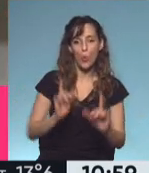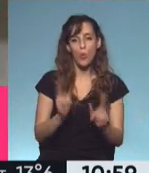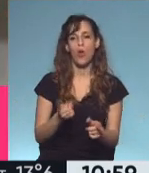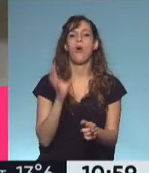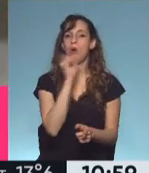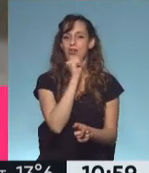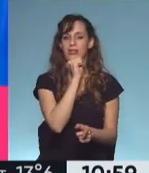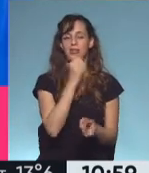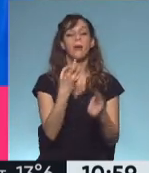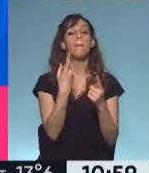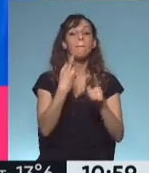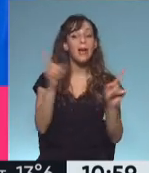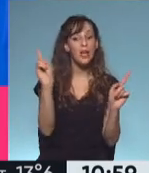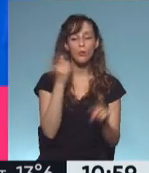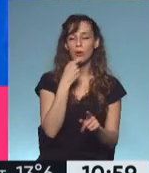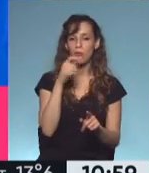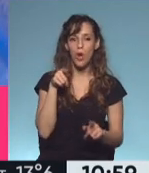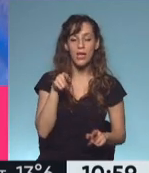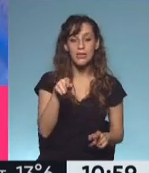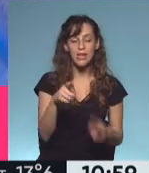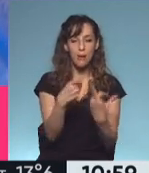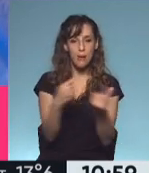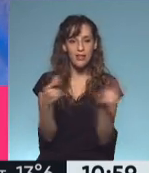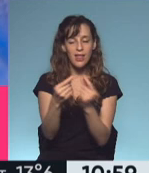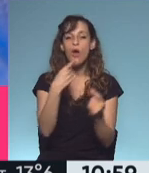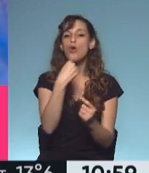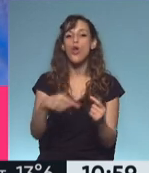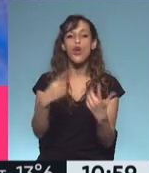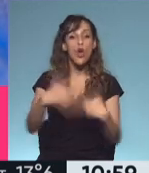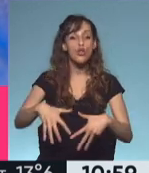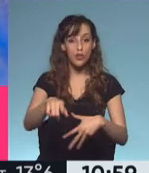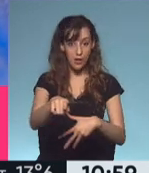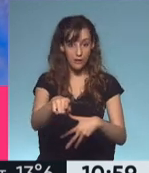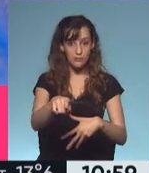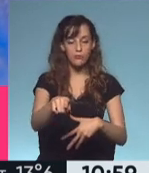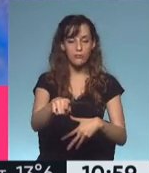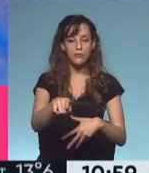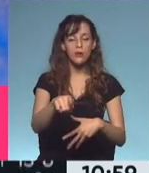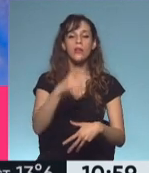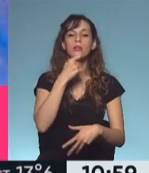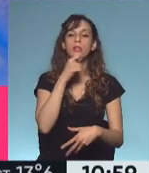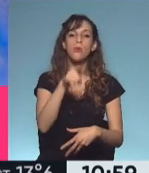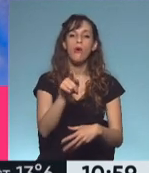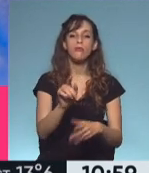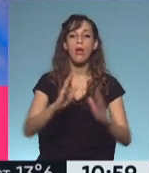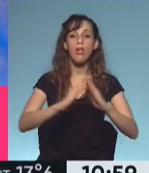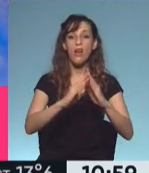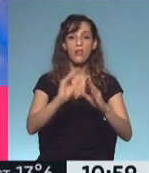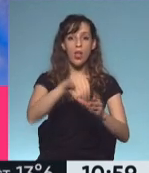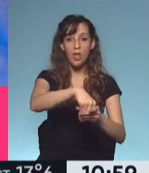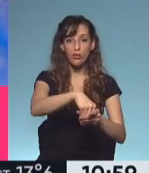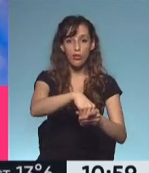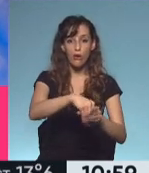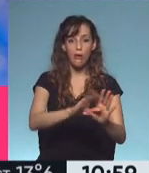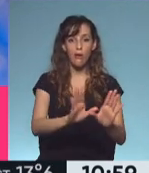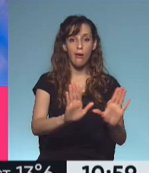esta... esa planta así, con ese color rosa, como la ves, si vos la pones adentro, es muy difícil que